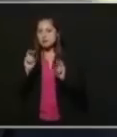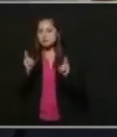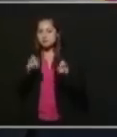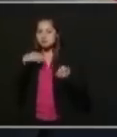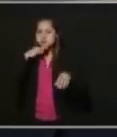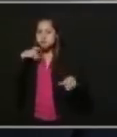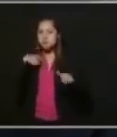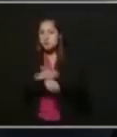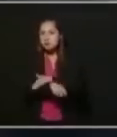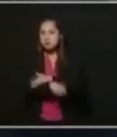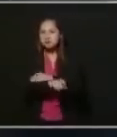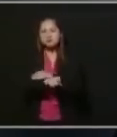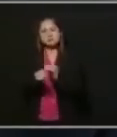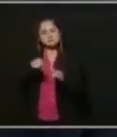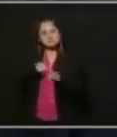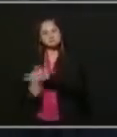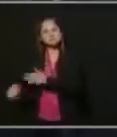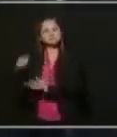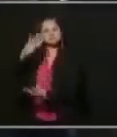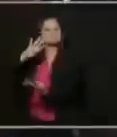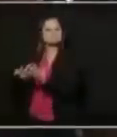fianza.